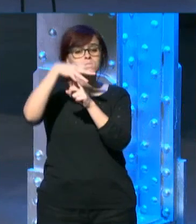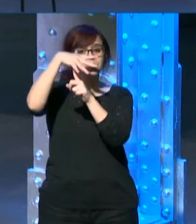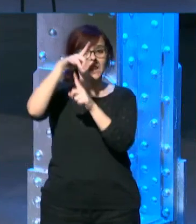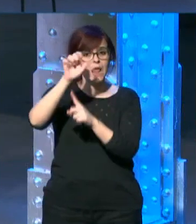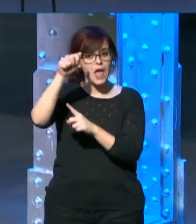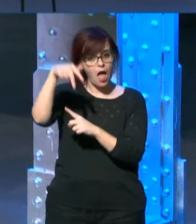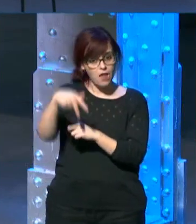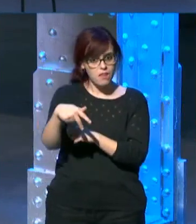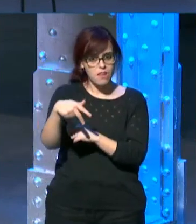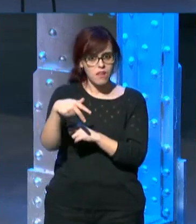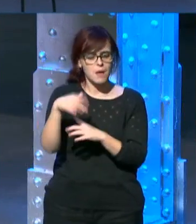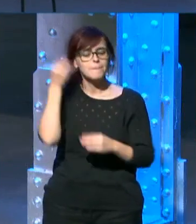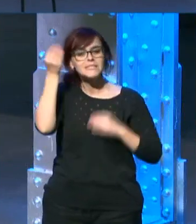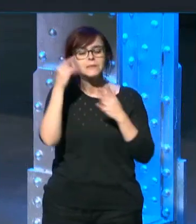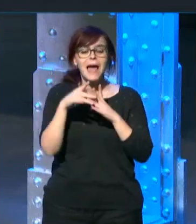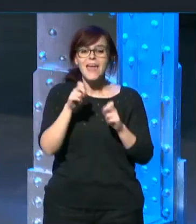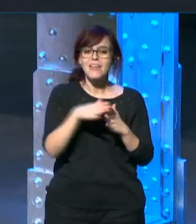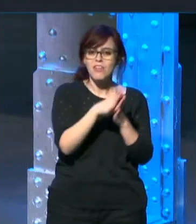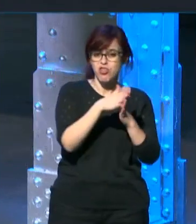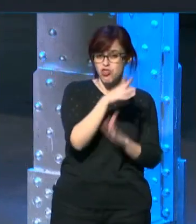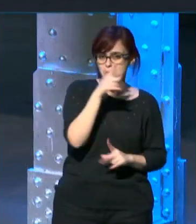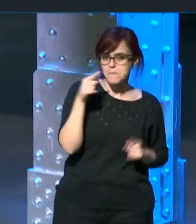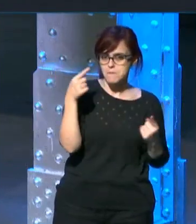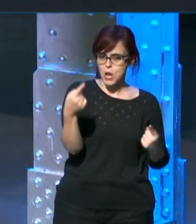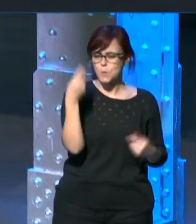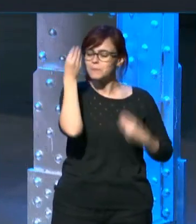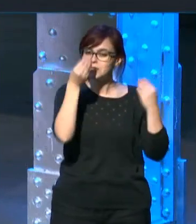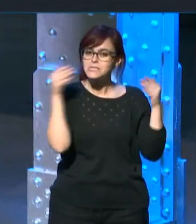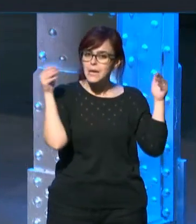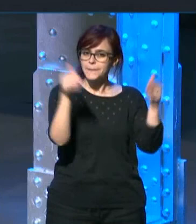Lean, pensábamos en la primera edición, sobre todo, pensando más en